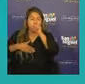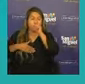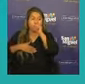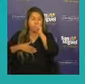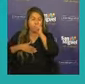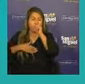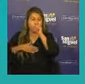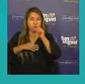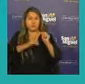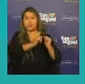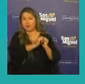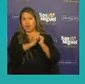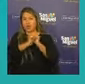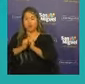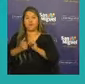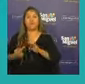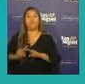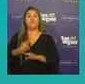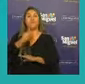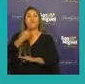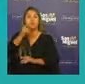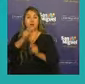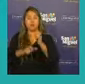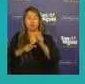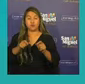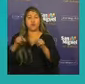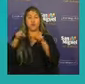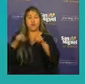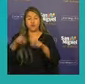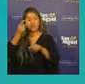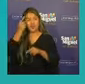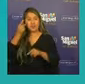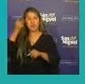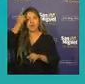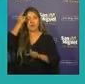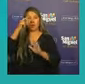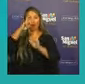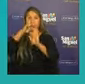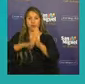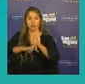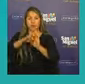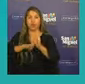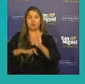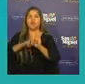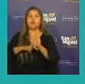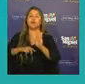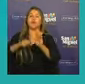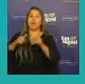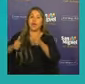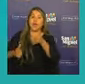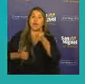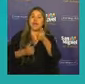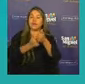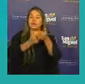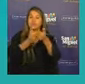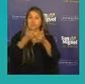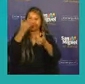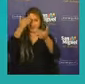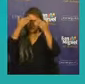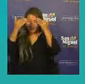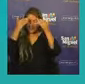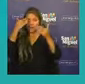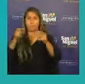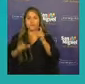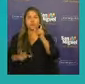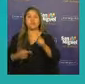víctimas, es estar con ellas, y desde ahí que creamos el programa de asistencia legal y psicológica a las